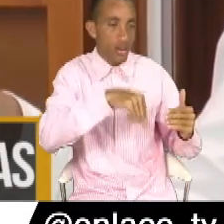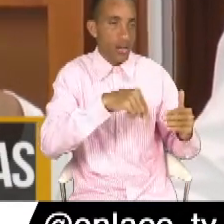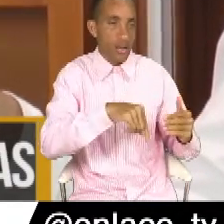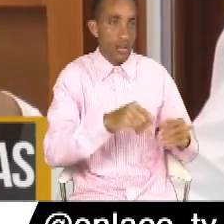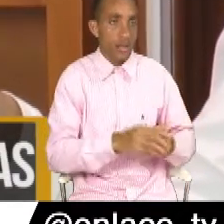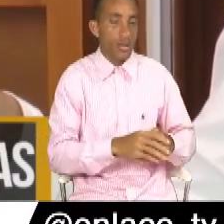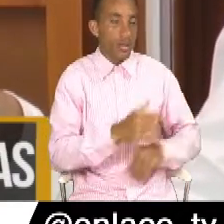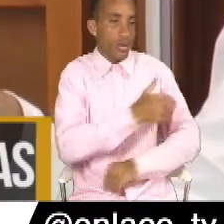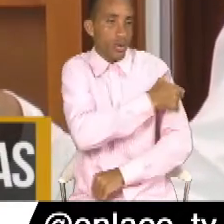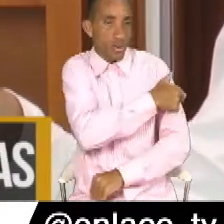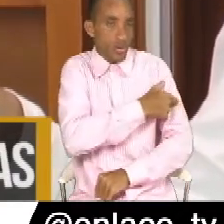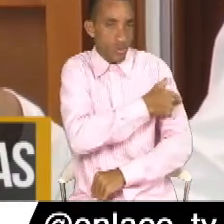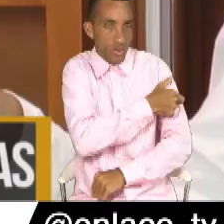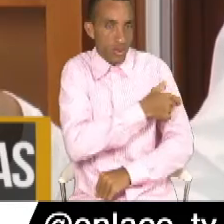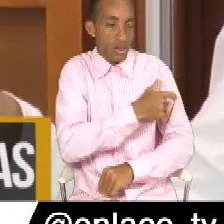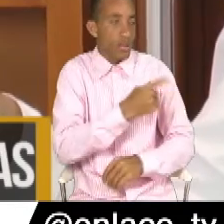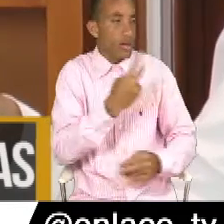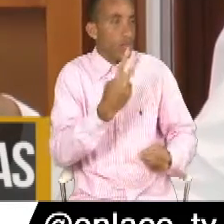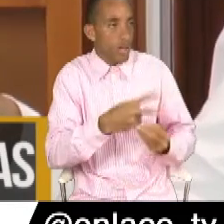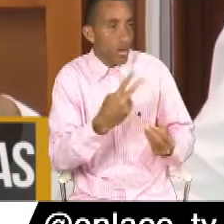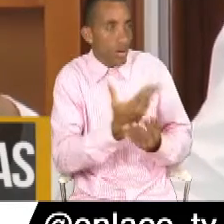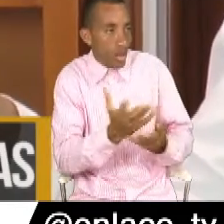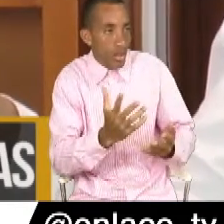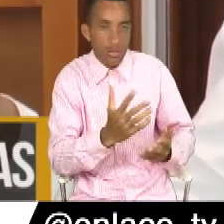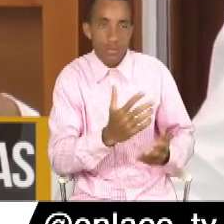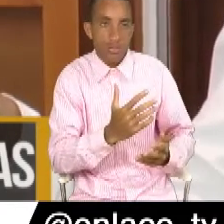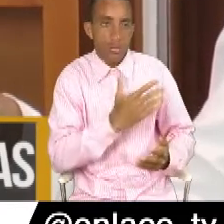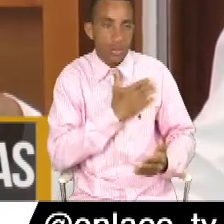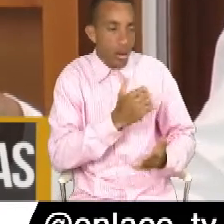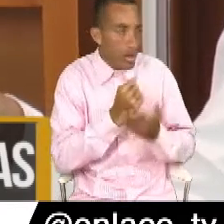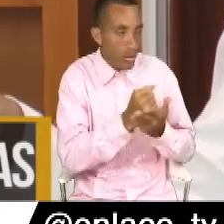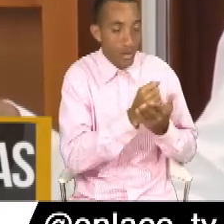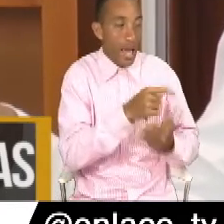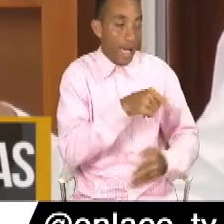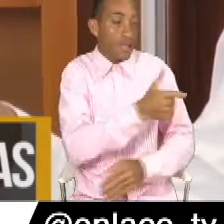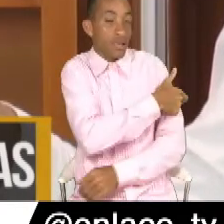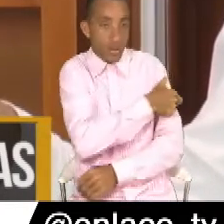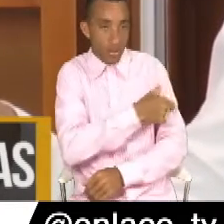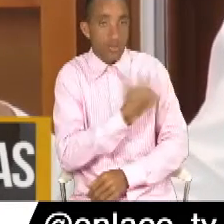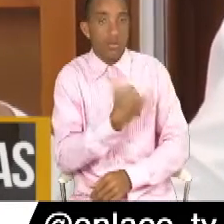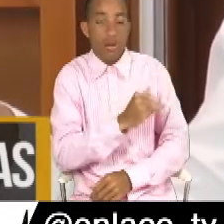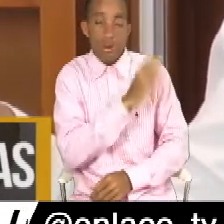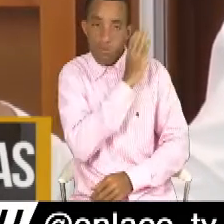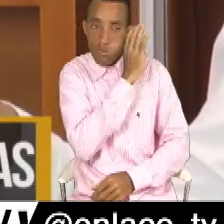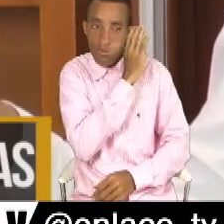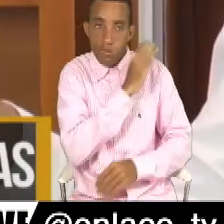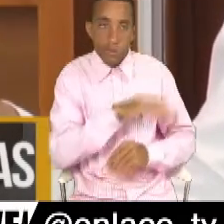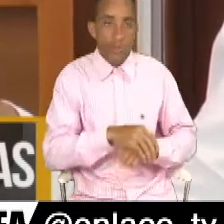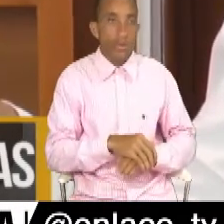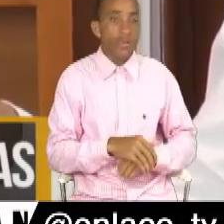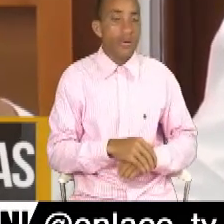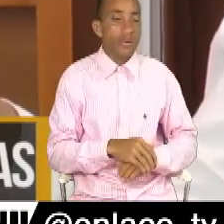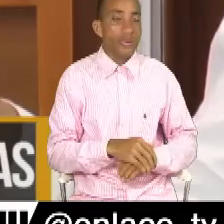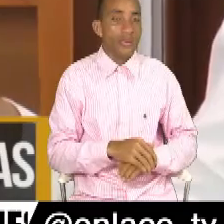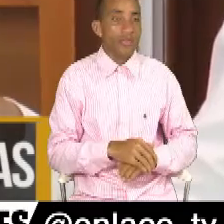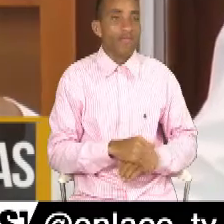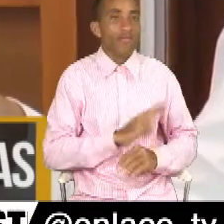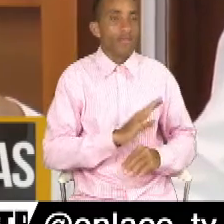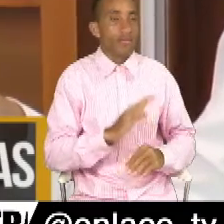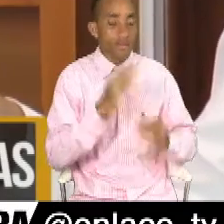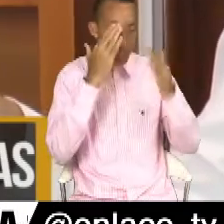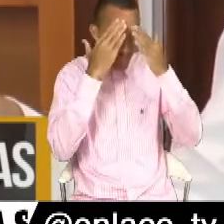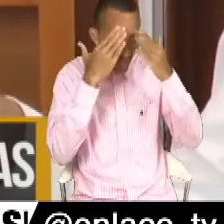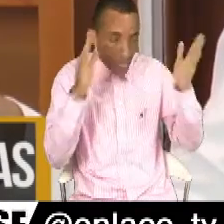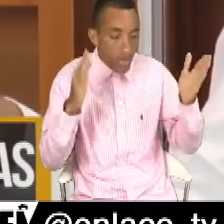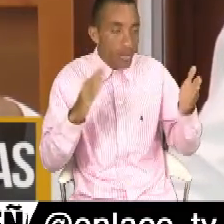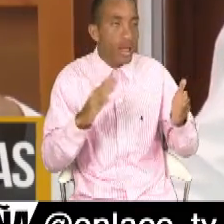comité de emergencias y desafortunadamente o infortunadamente nos enteramos fue a través de un